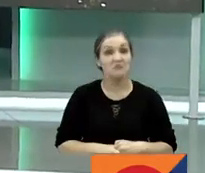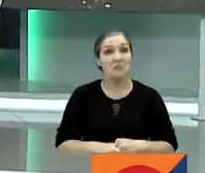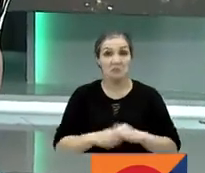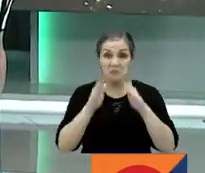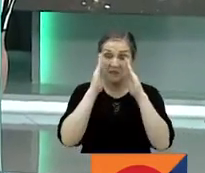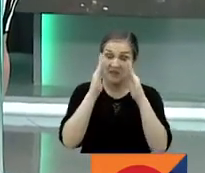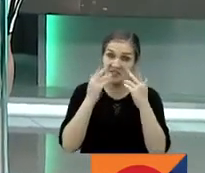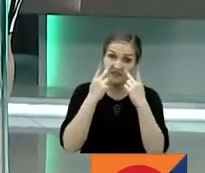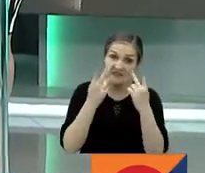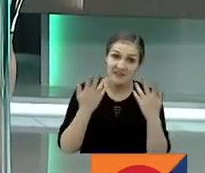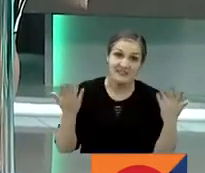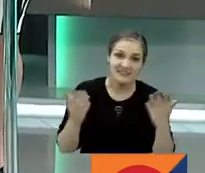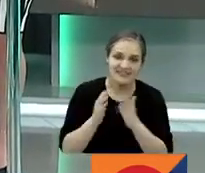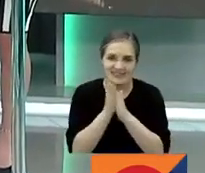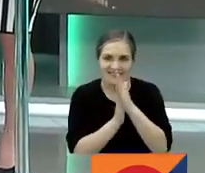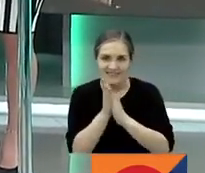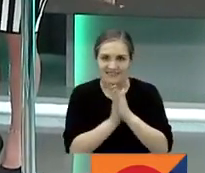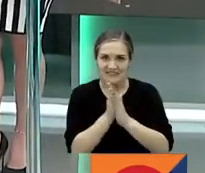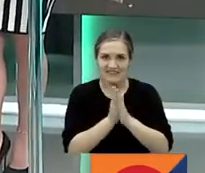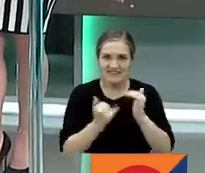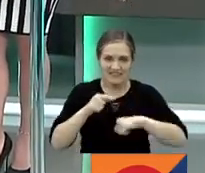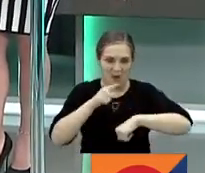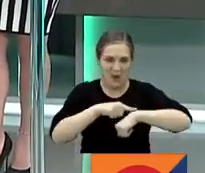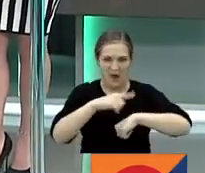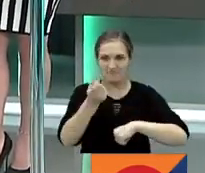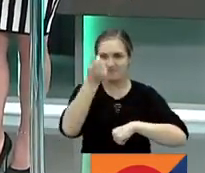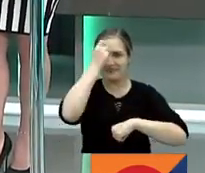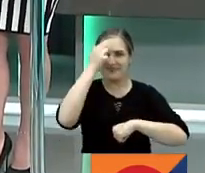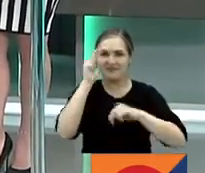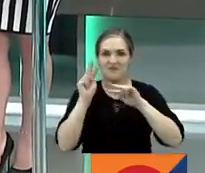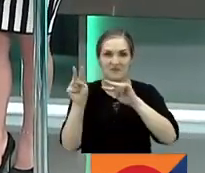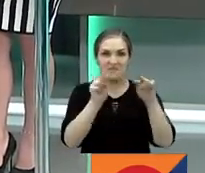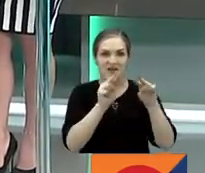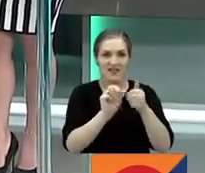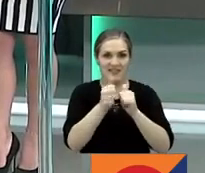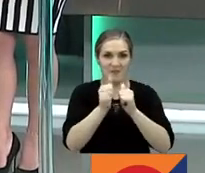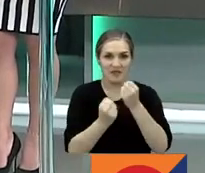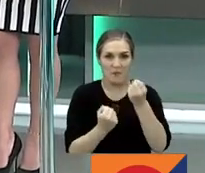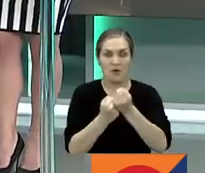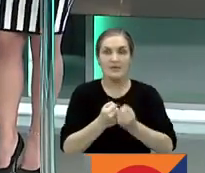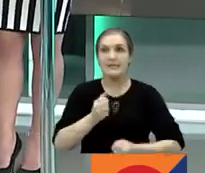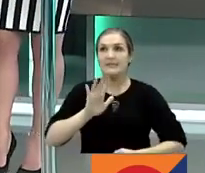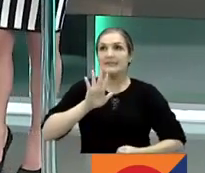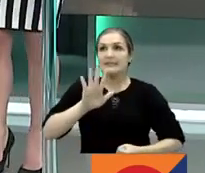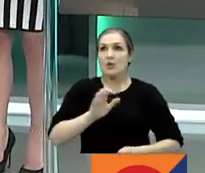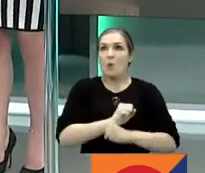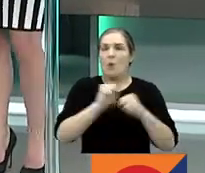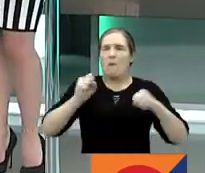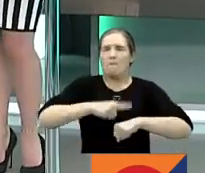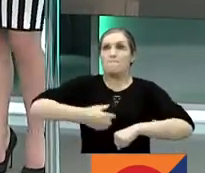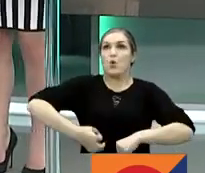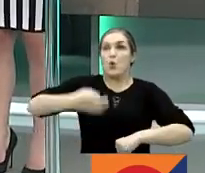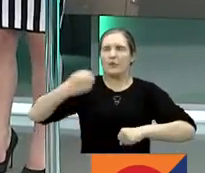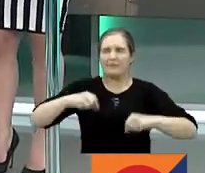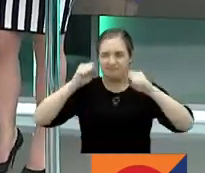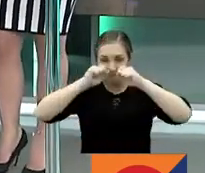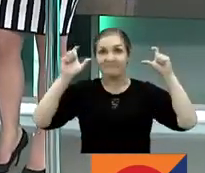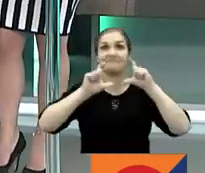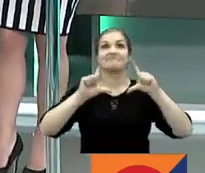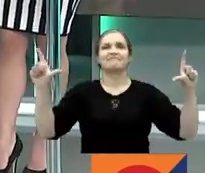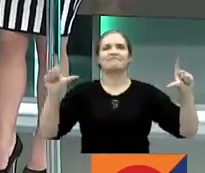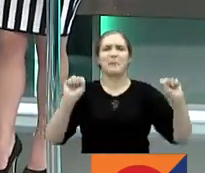Camilo, y programadísimos para hacerle fuerza, por supuesto, a nuestros deportistas colombianos. 5 de la mañana en punto para dar toda la fuerza